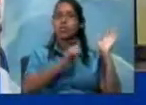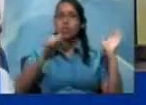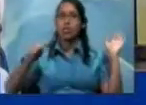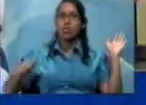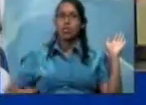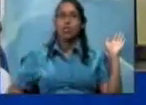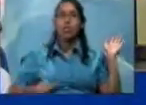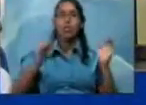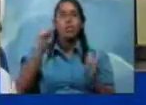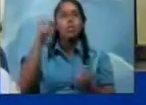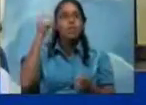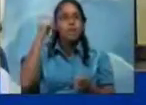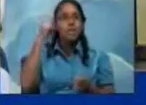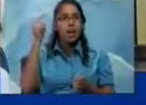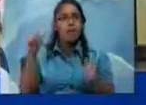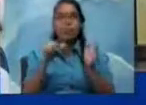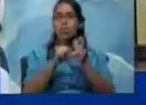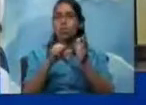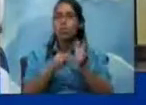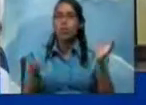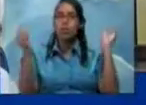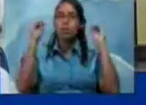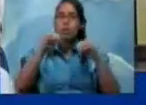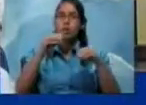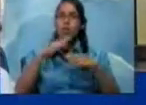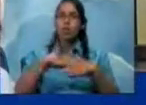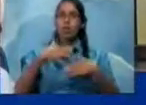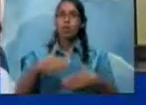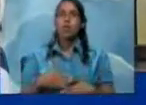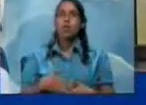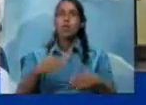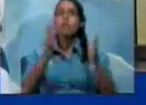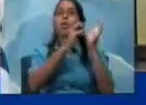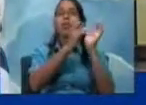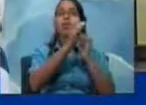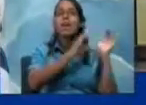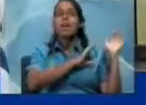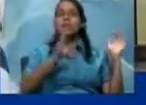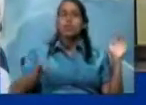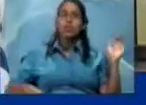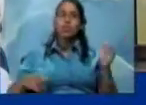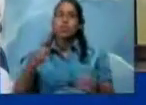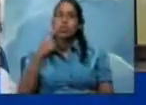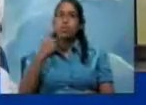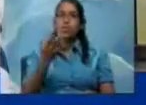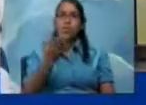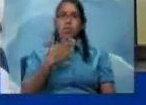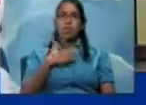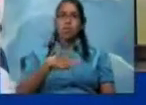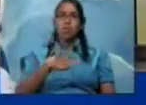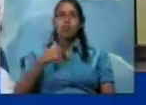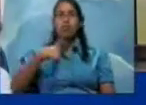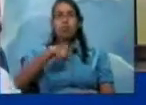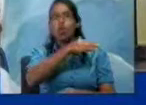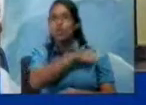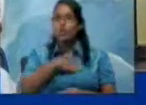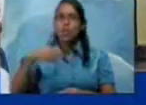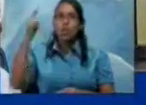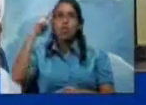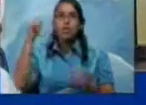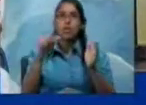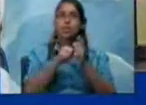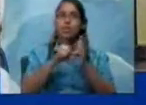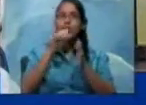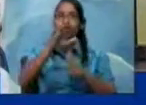si sabes dónde han puesto el cuerpo de Jesús dínoslo yo quiero saber dónde está el